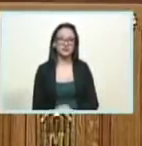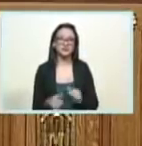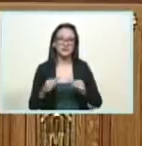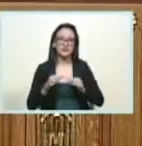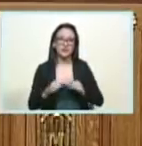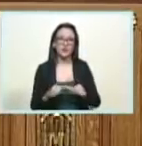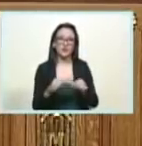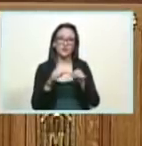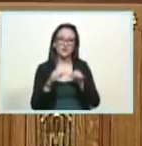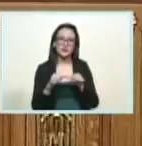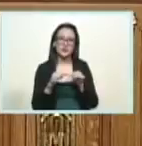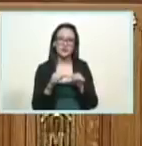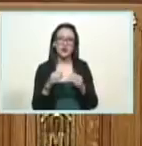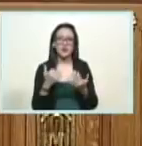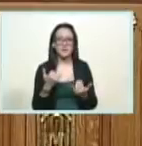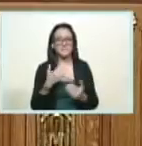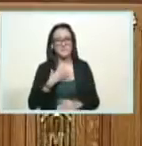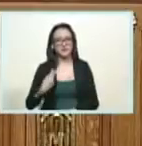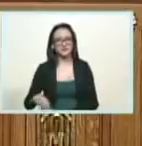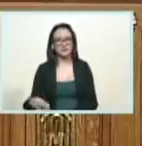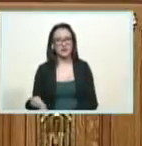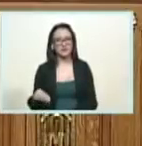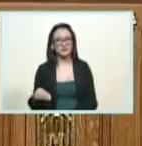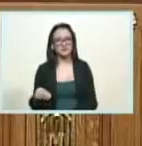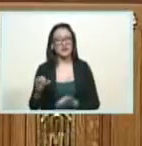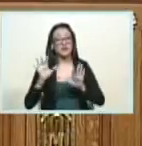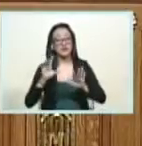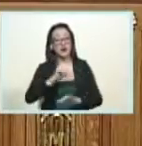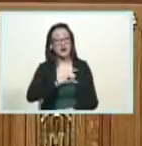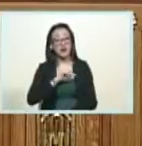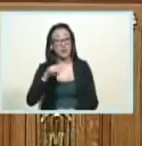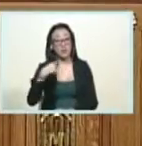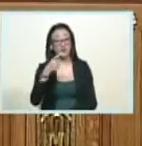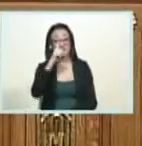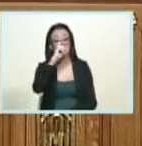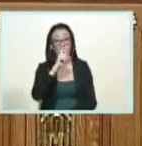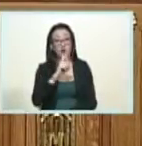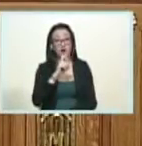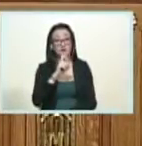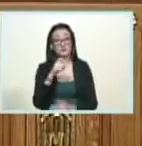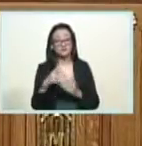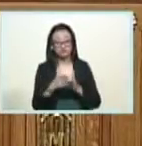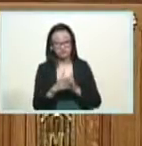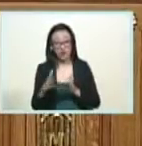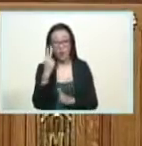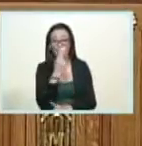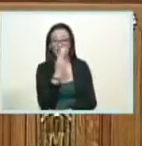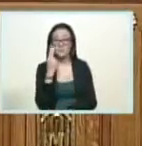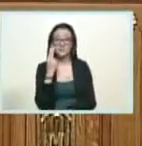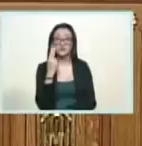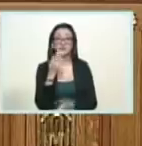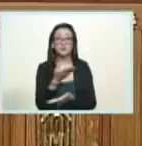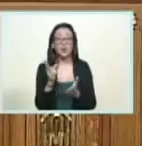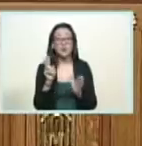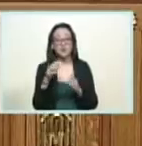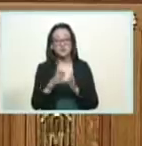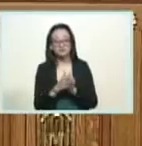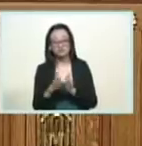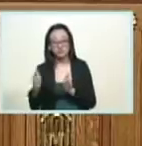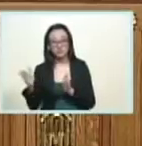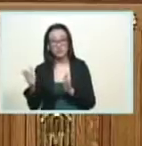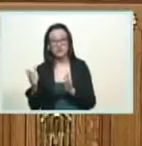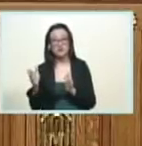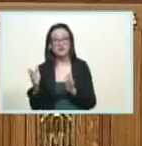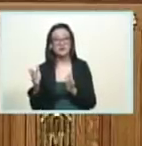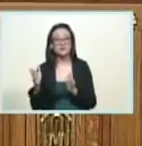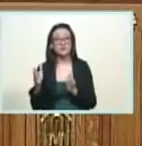continúe en el ejercicio de la presidencia y el 10 de enero del próximo año proceda a mi juramentación para el nuevo periodo para